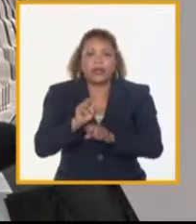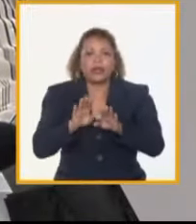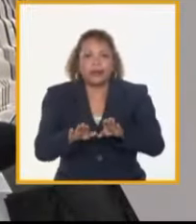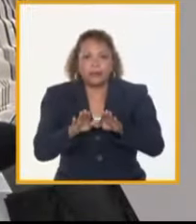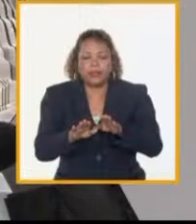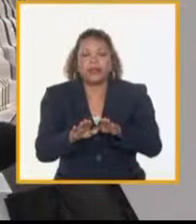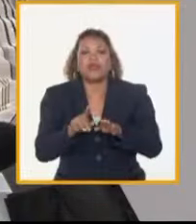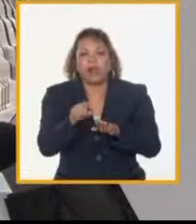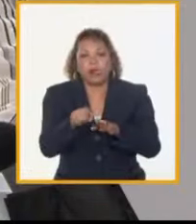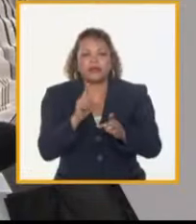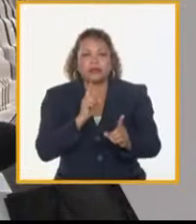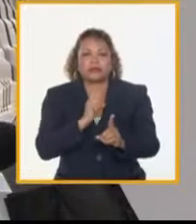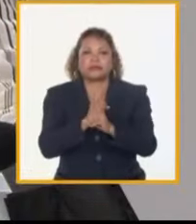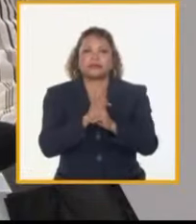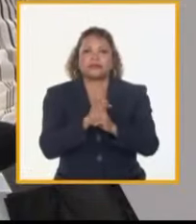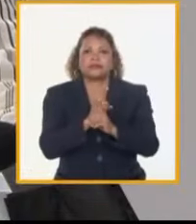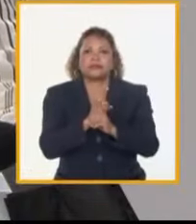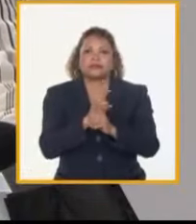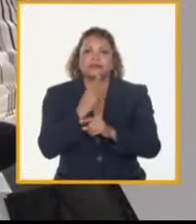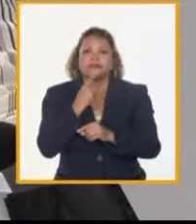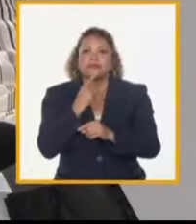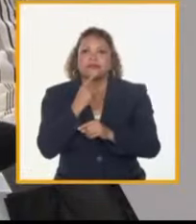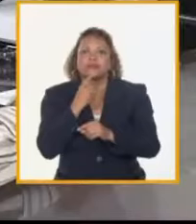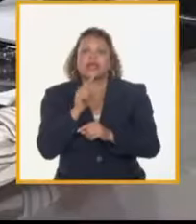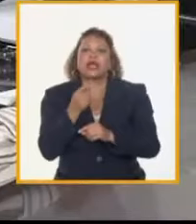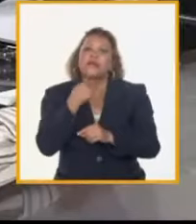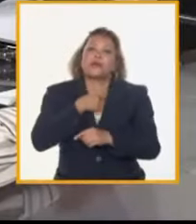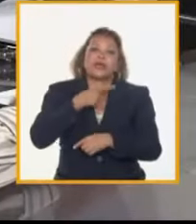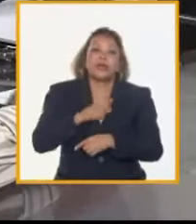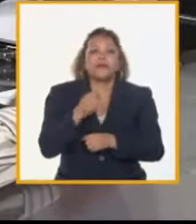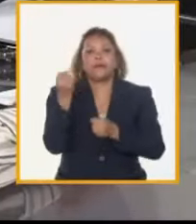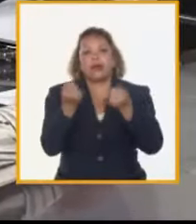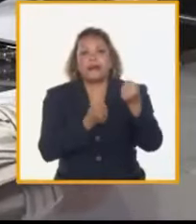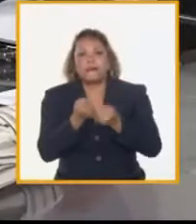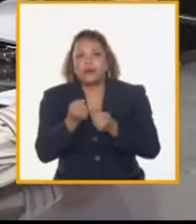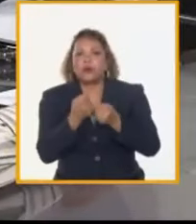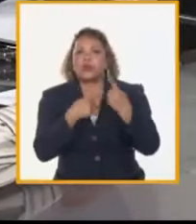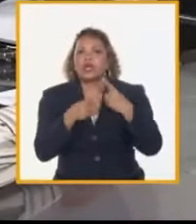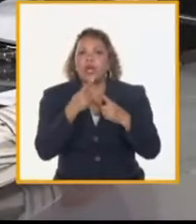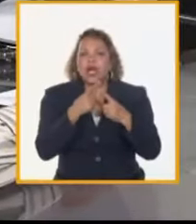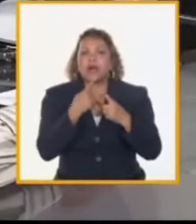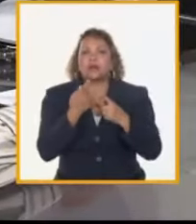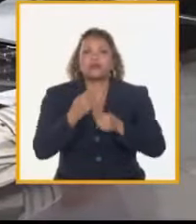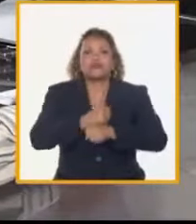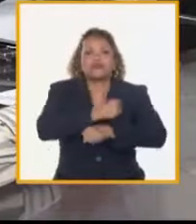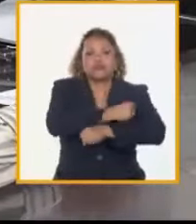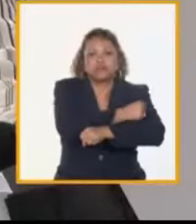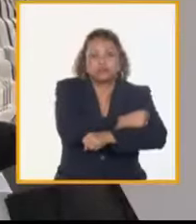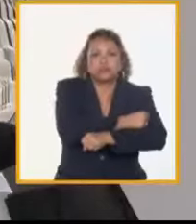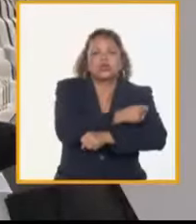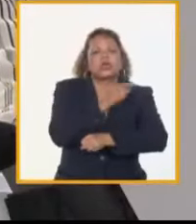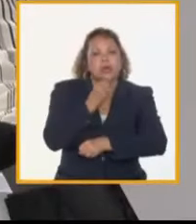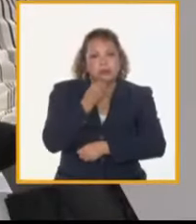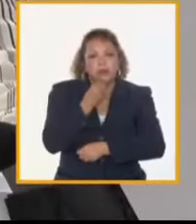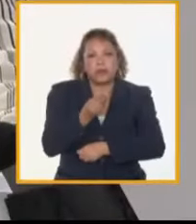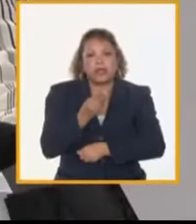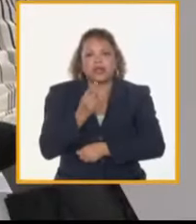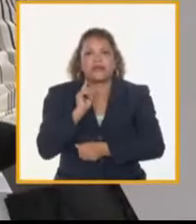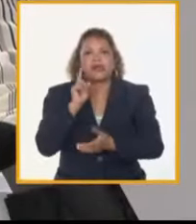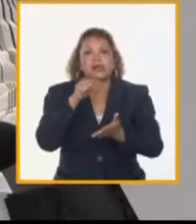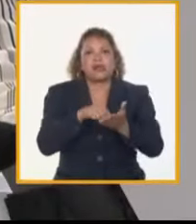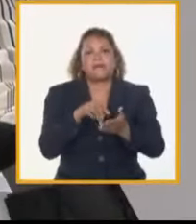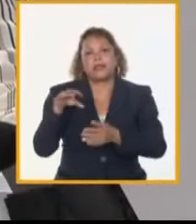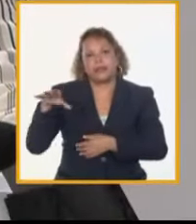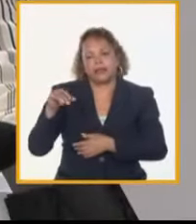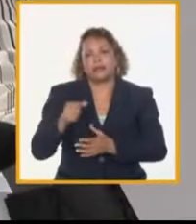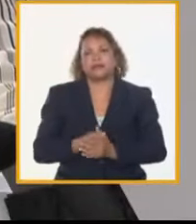informalmente esperando arriba los camiones, algún tipo de medios con destino a Pinar del Río, que pueden acceder. Por allí